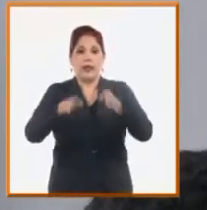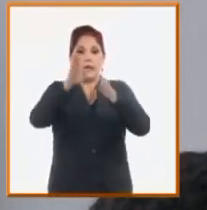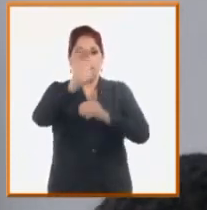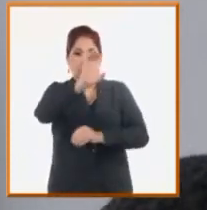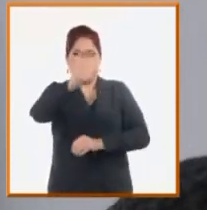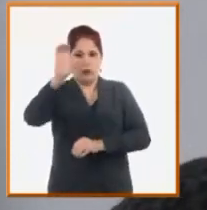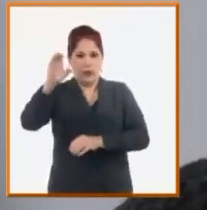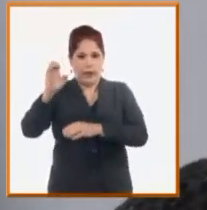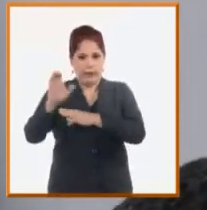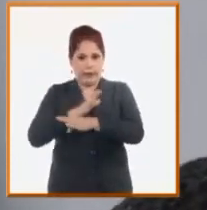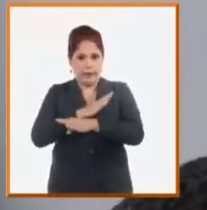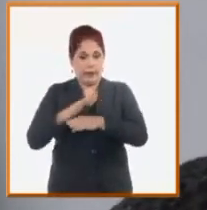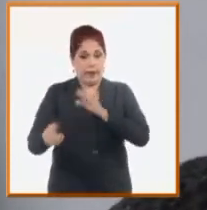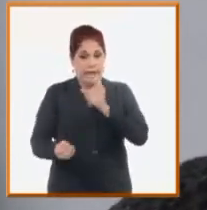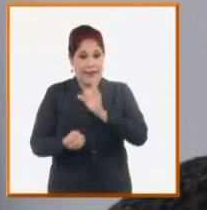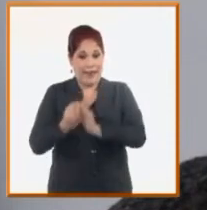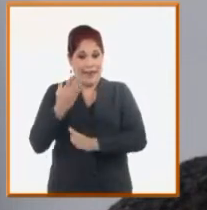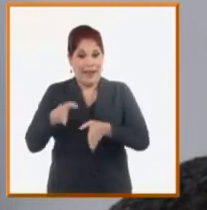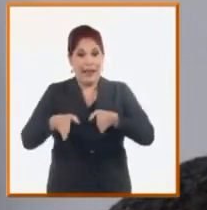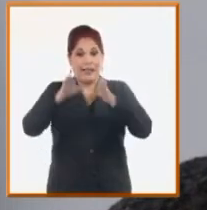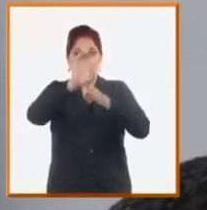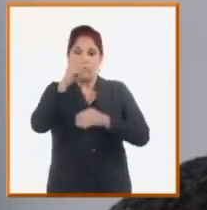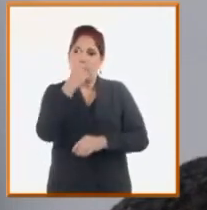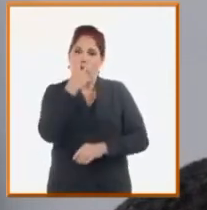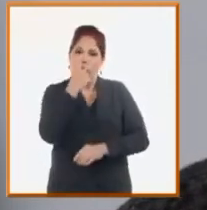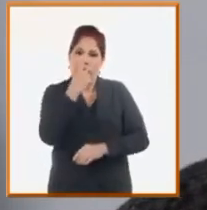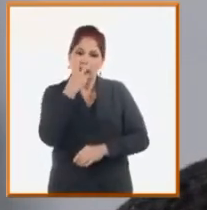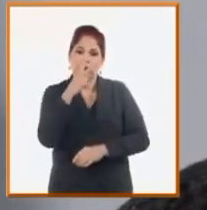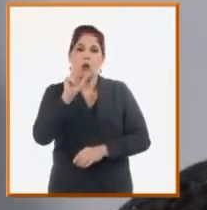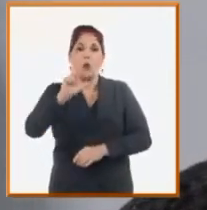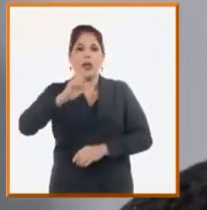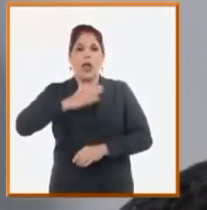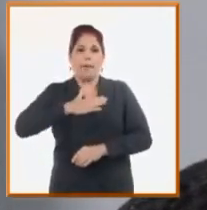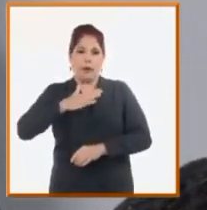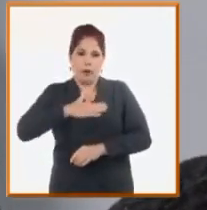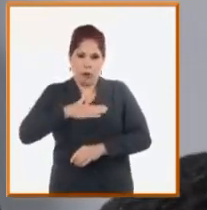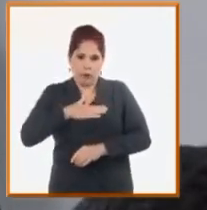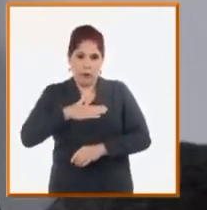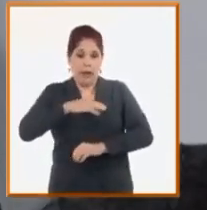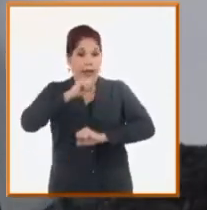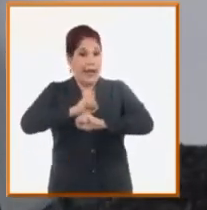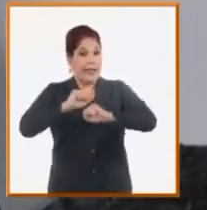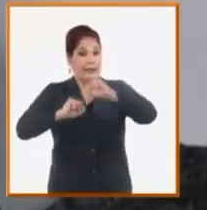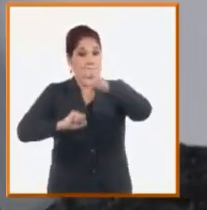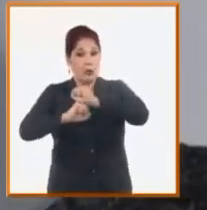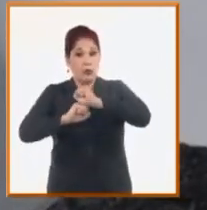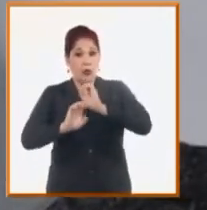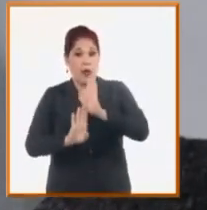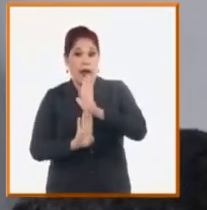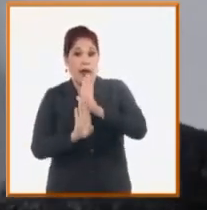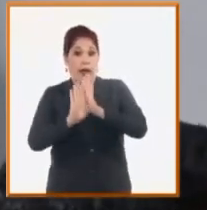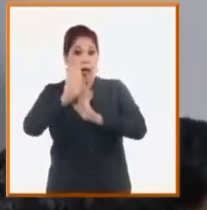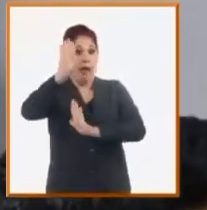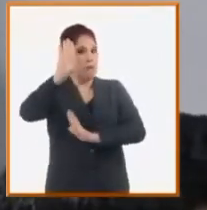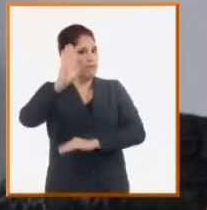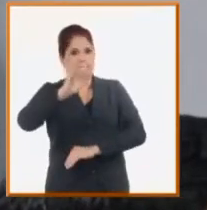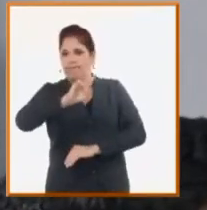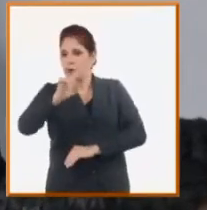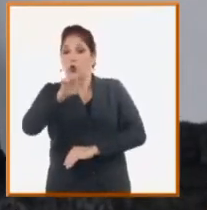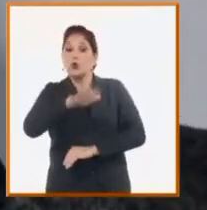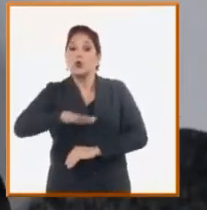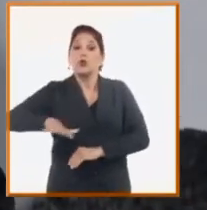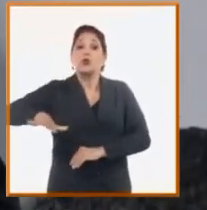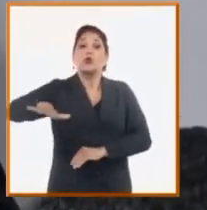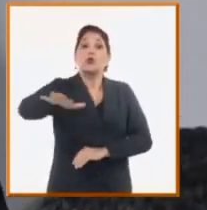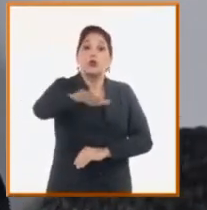está proponiendo es la creación de un instituto de atención a estos actores que no tenga estructura vertical, en el entendido de que como parte